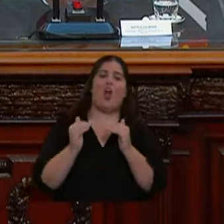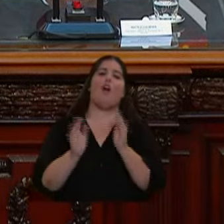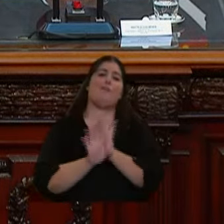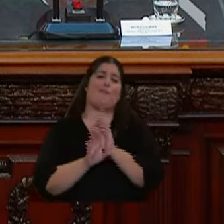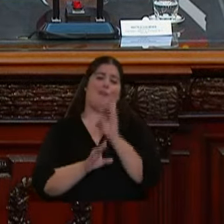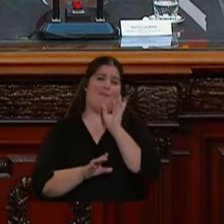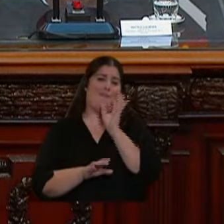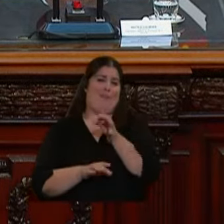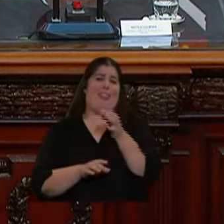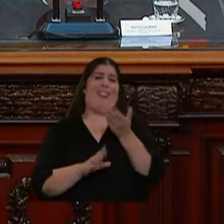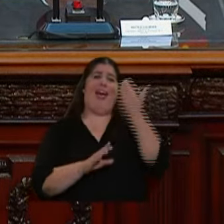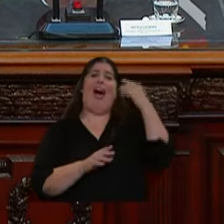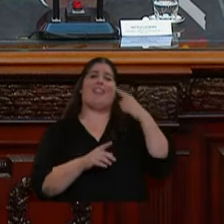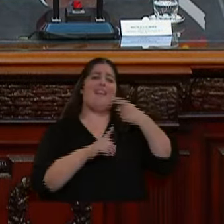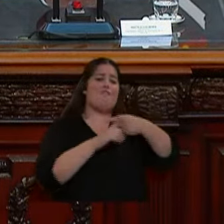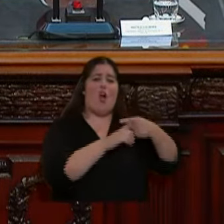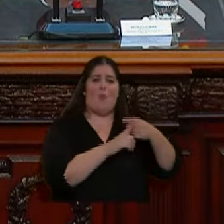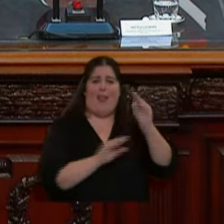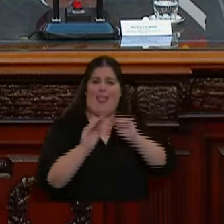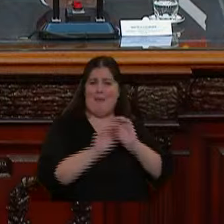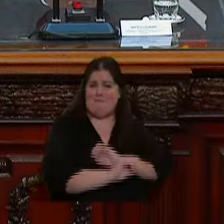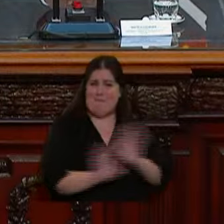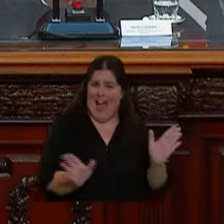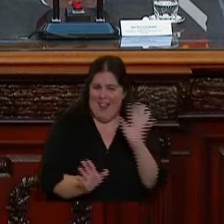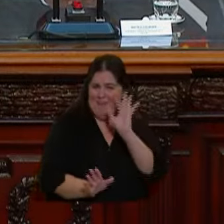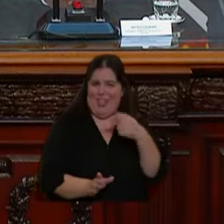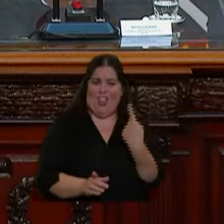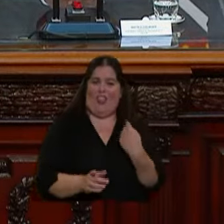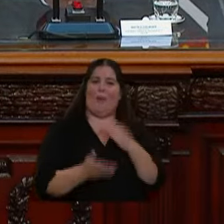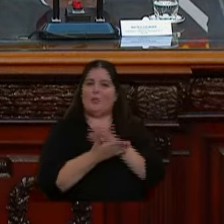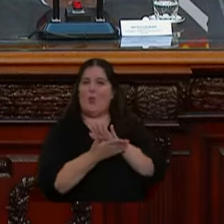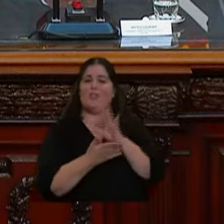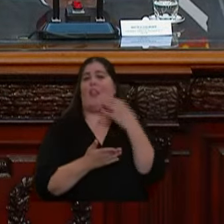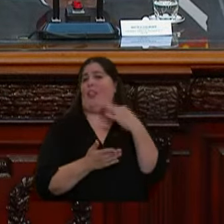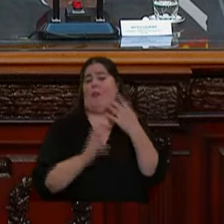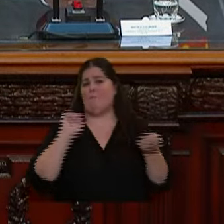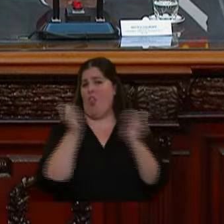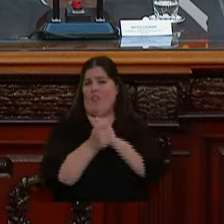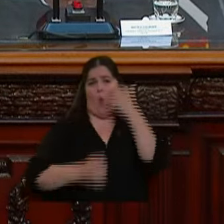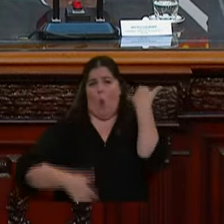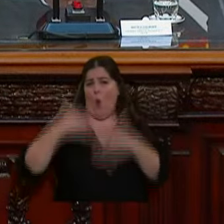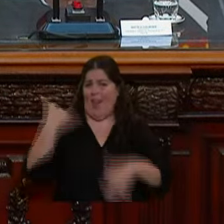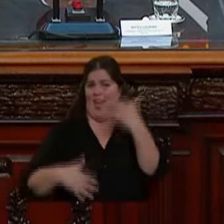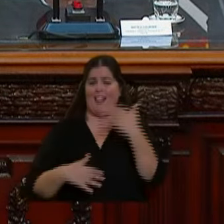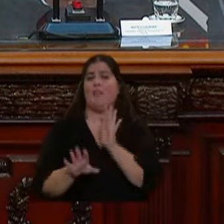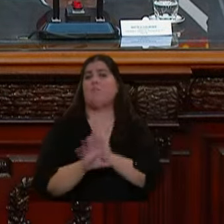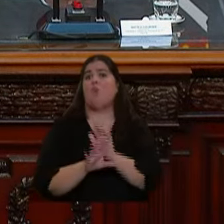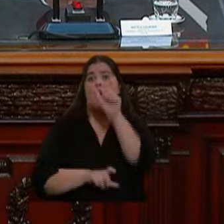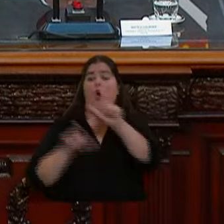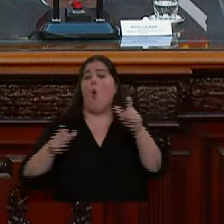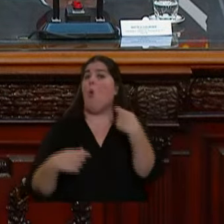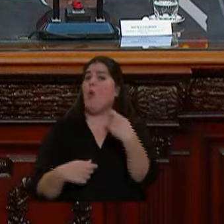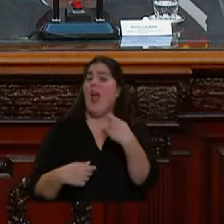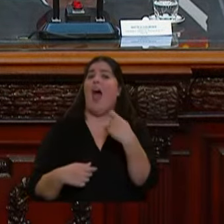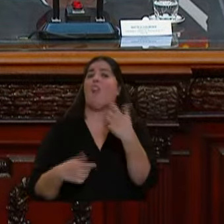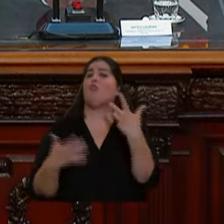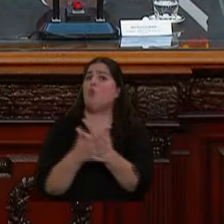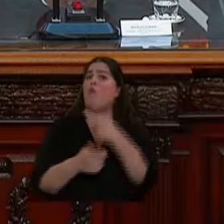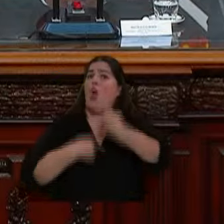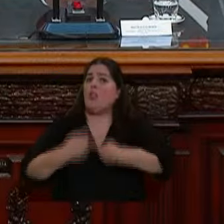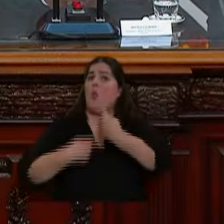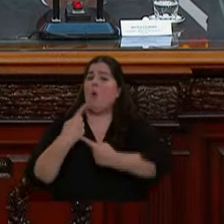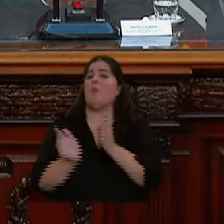mal diseñada que está la fórmula y que la misma requiere ser modificada de manera urgente, de modo tal que los jubilados no sean víctimas de